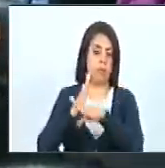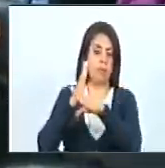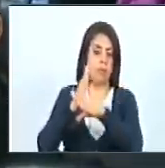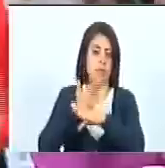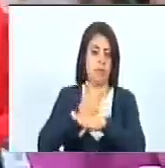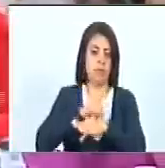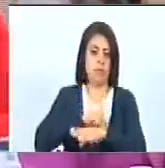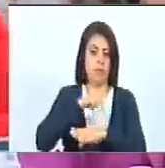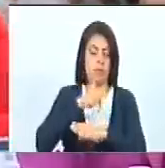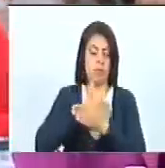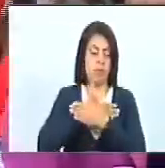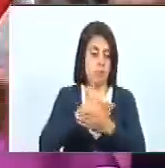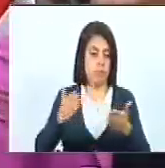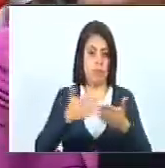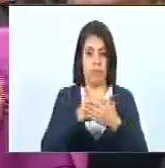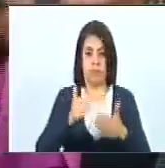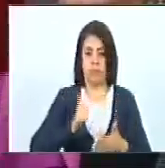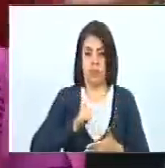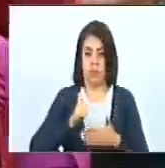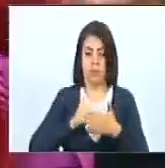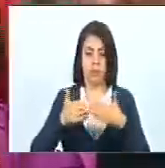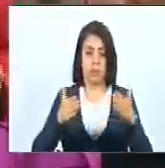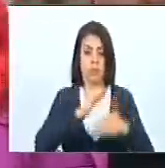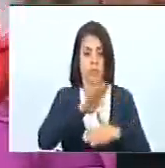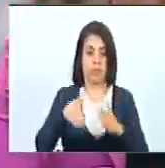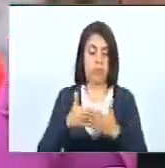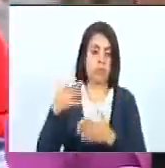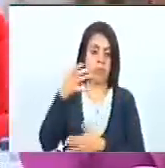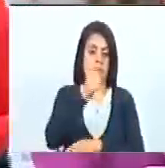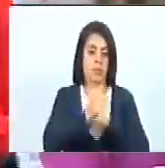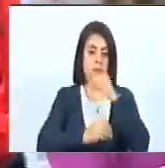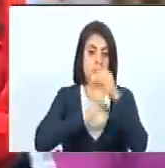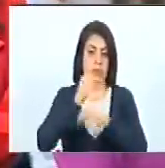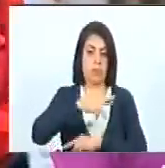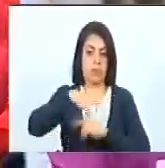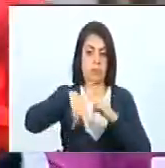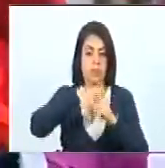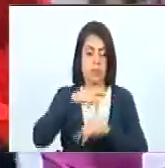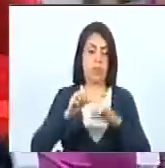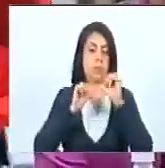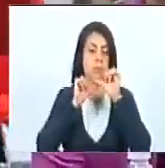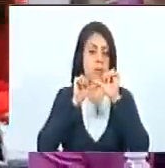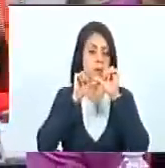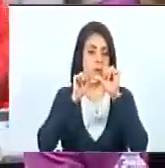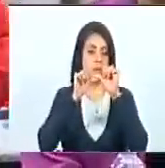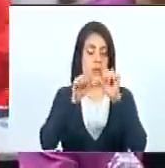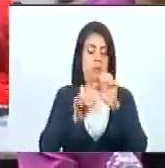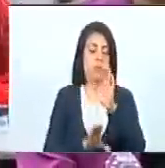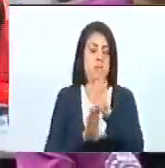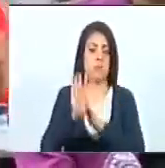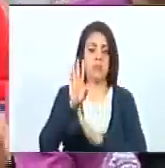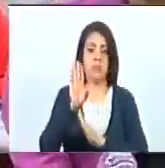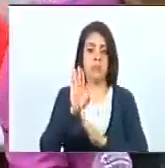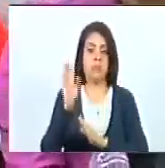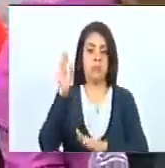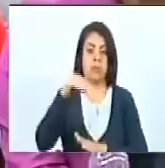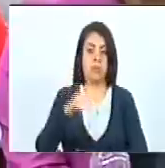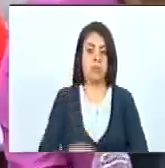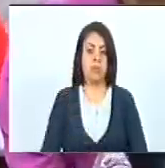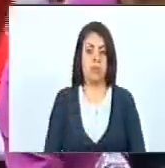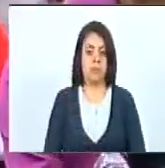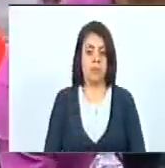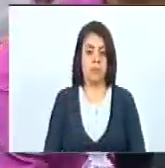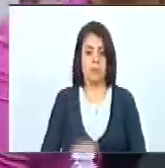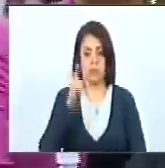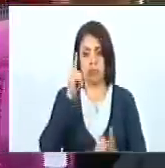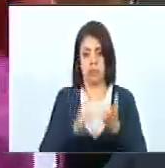que las ventajas y los beneficios y todos los logros que hemos tenido en revolución sigan desarrollando y sigan creciendo.